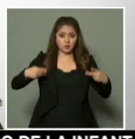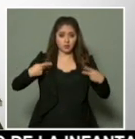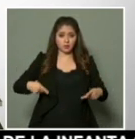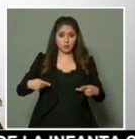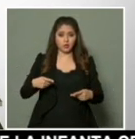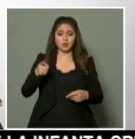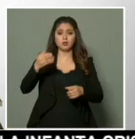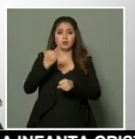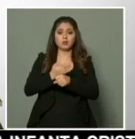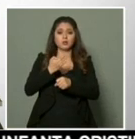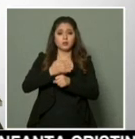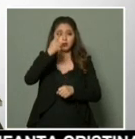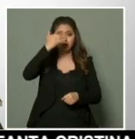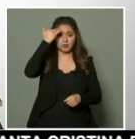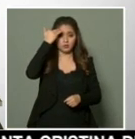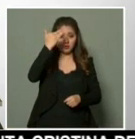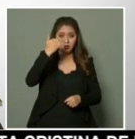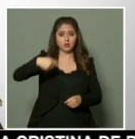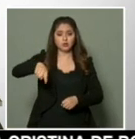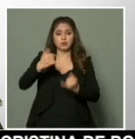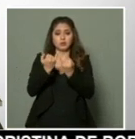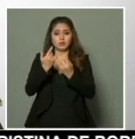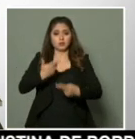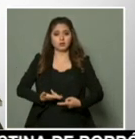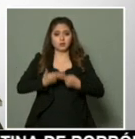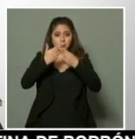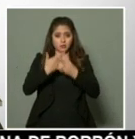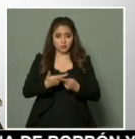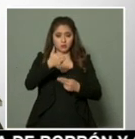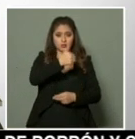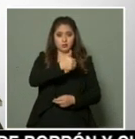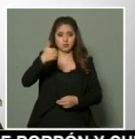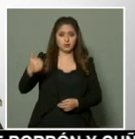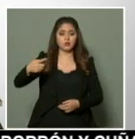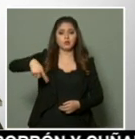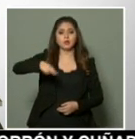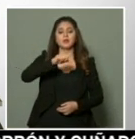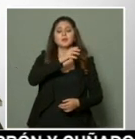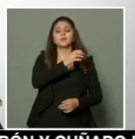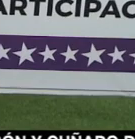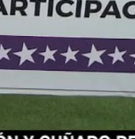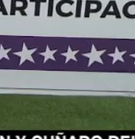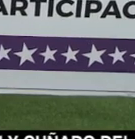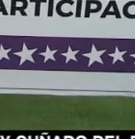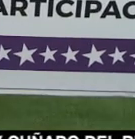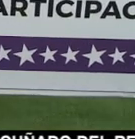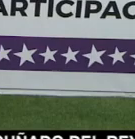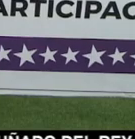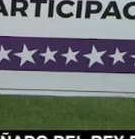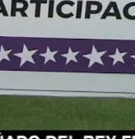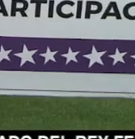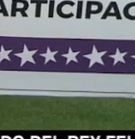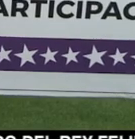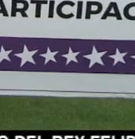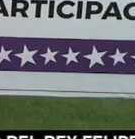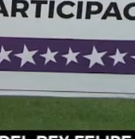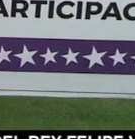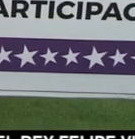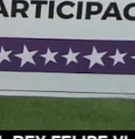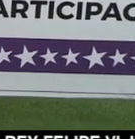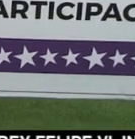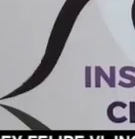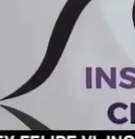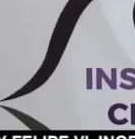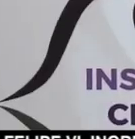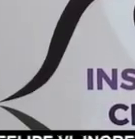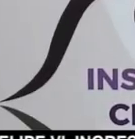seguridad pública y desarrollo sustentable. El debate se centró en la falta de agua y al respecto, la candidata de la coalición por la Ciudad de México